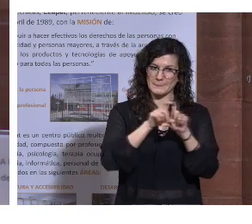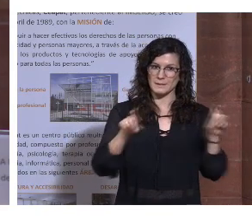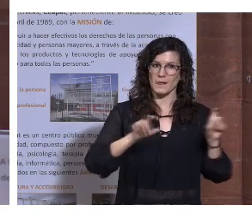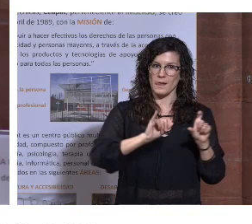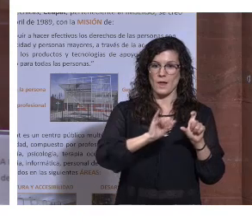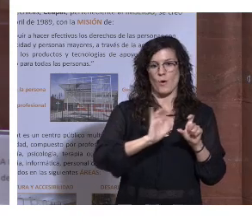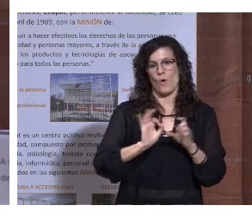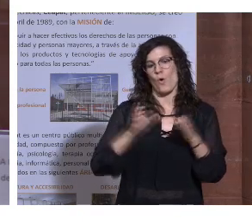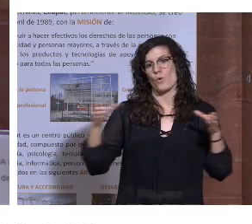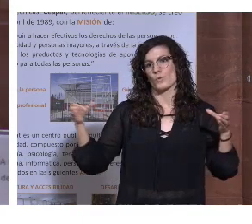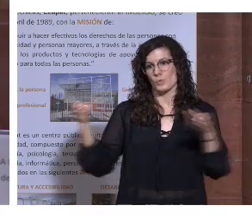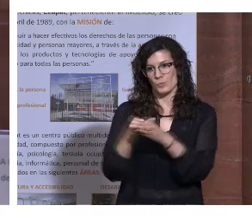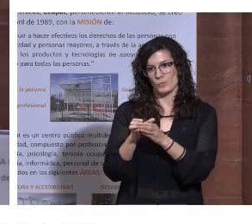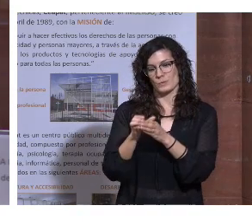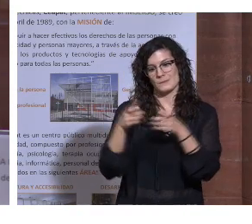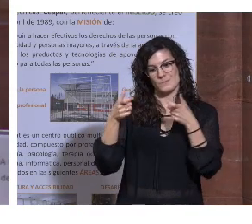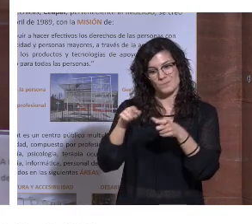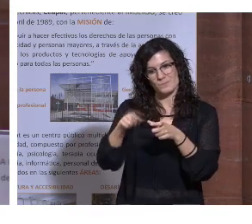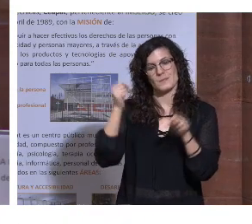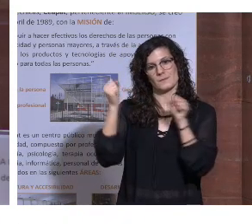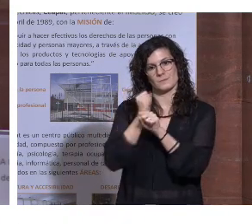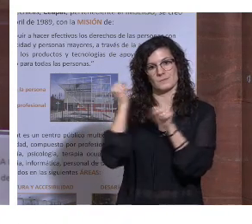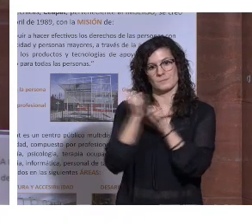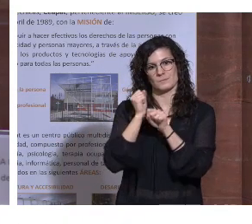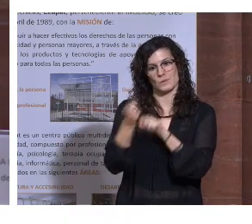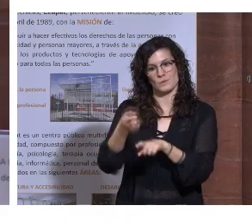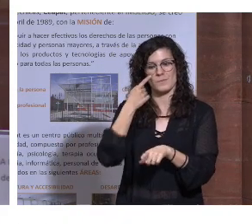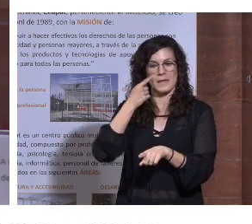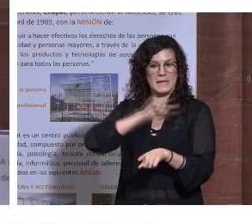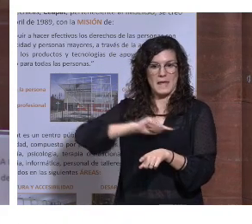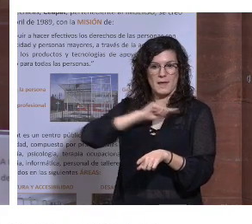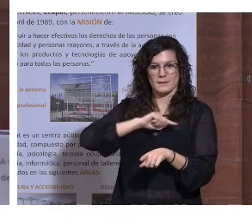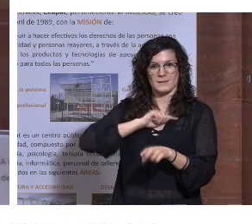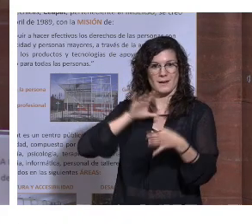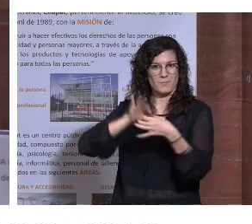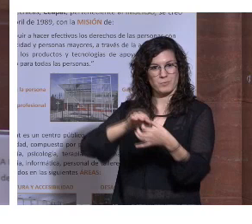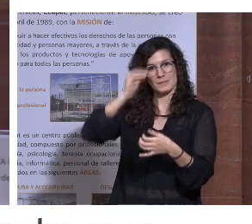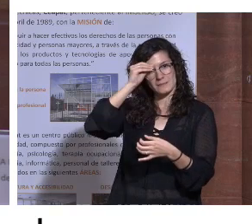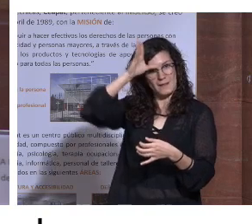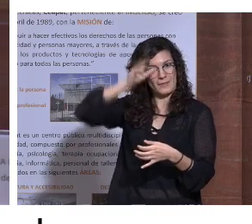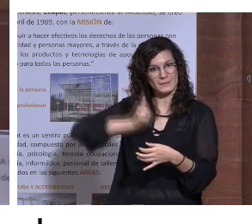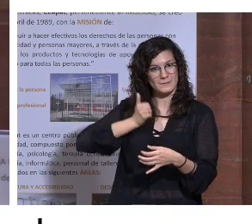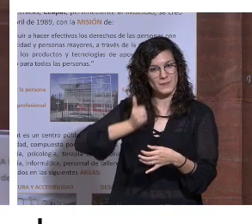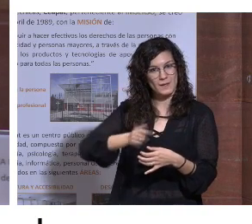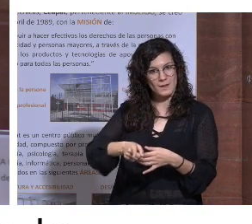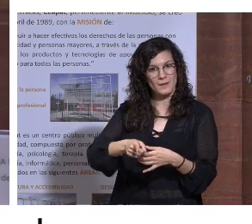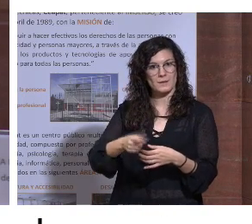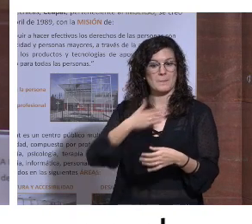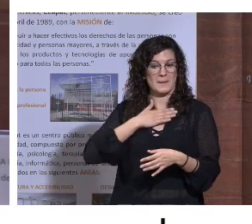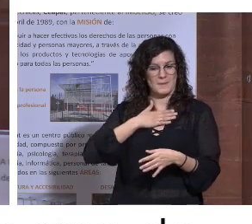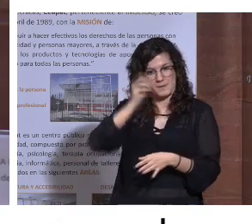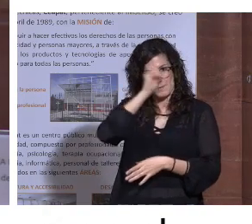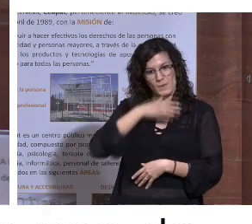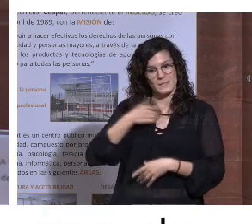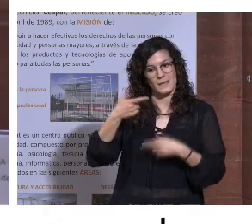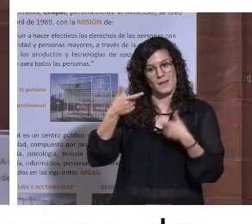y grupos, dijéramos, que están trabajando en la ética y la inteligencia artificial, y para mí es uno de los ámbitos en